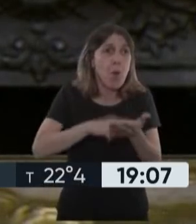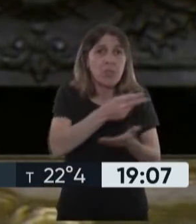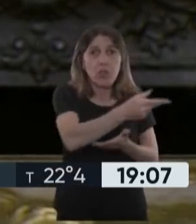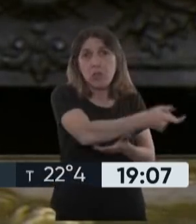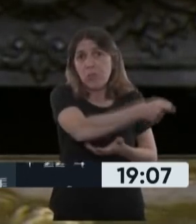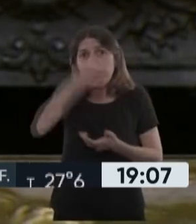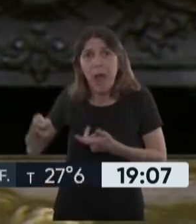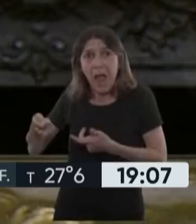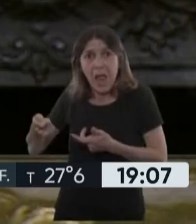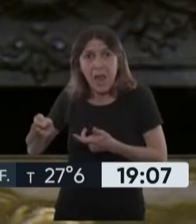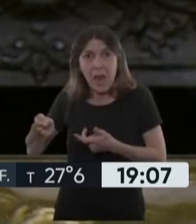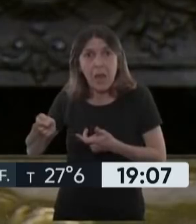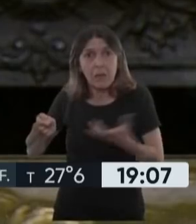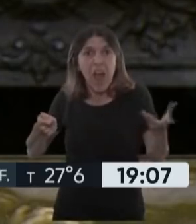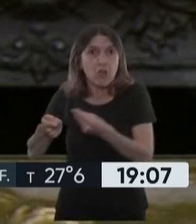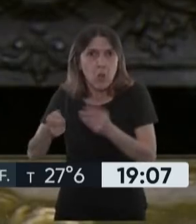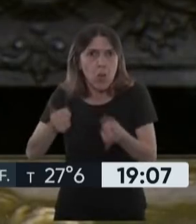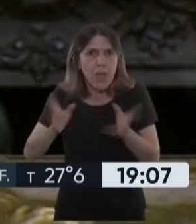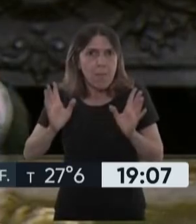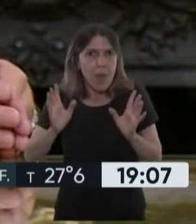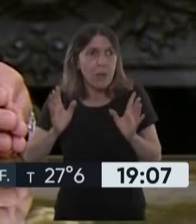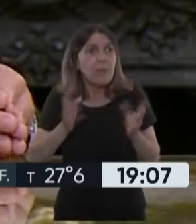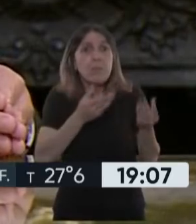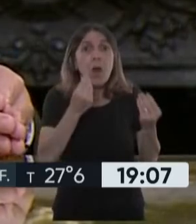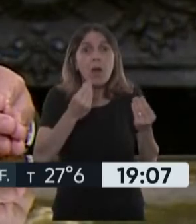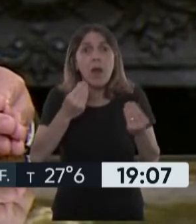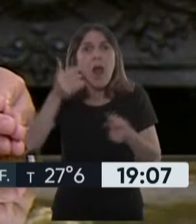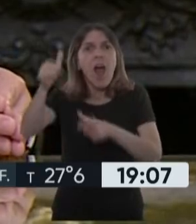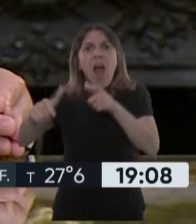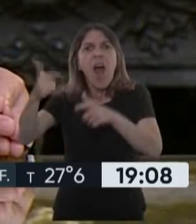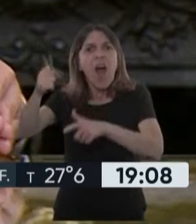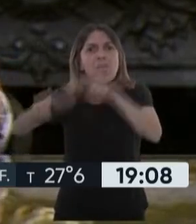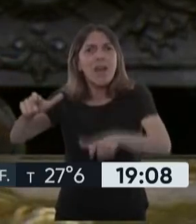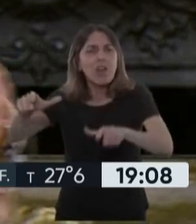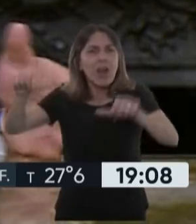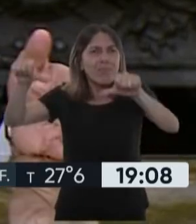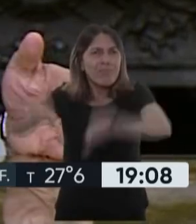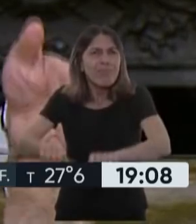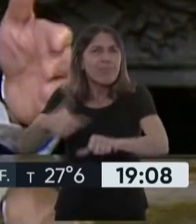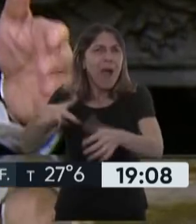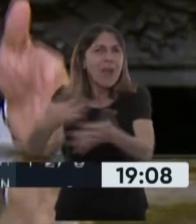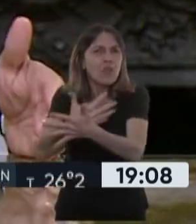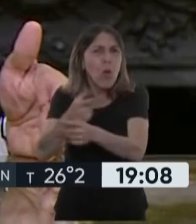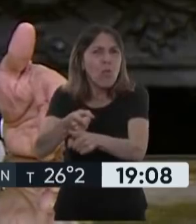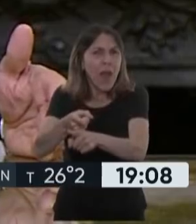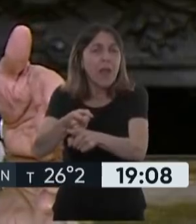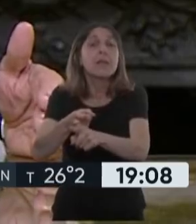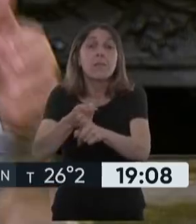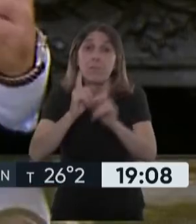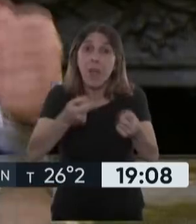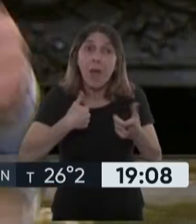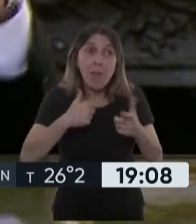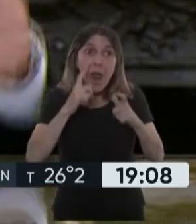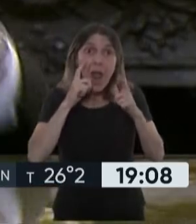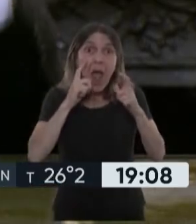impositivo, también a ayudar a los que han quedado más postergados con todo esto. Y allí también presto atención a ver de